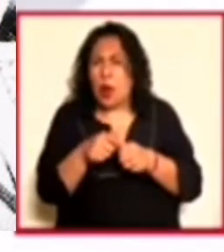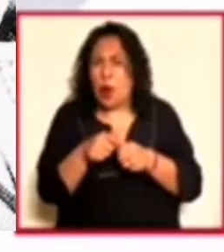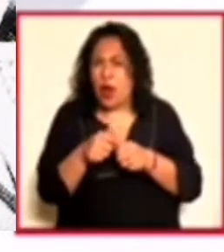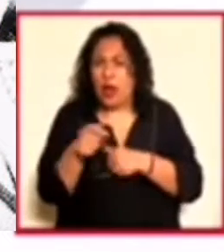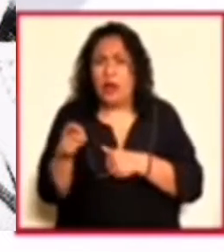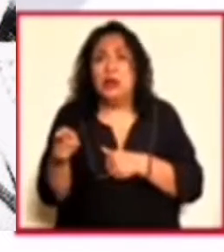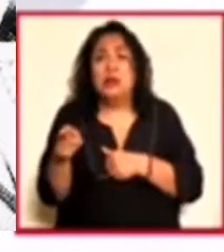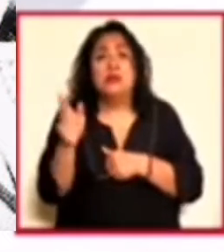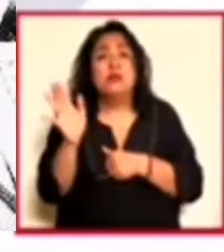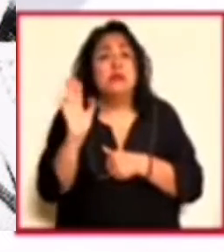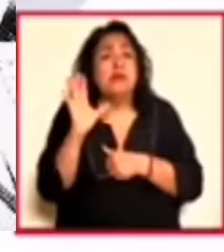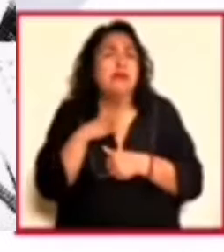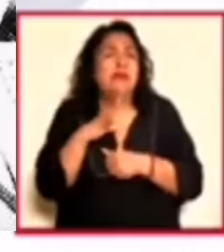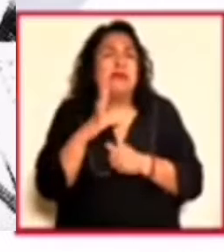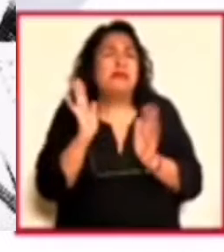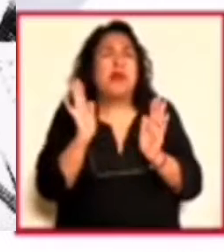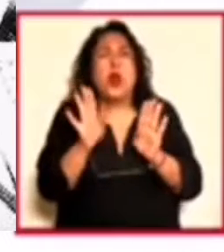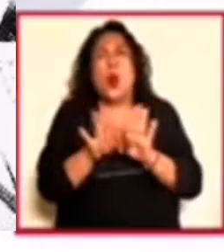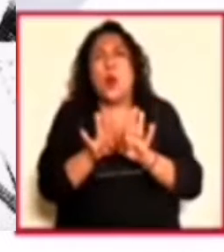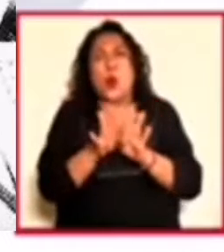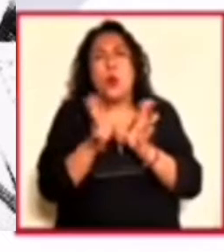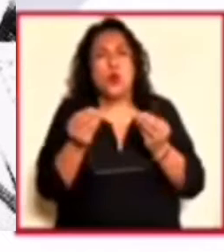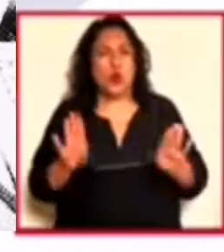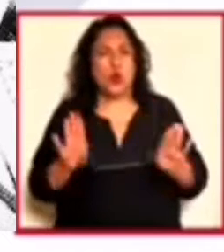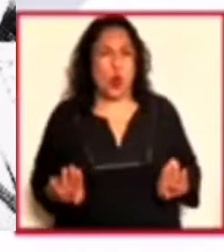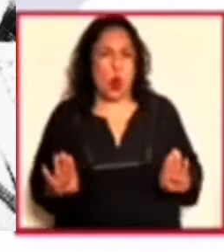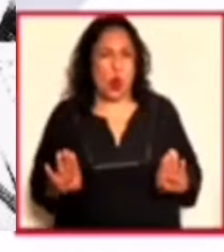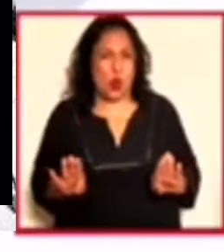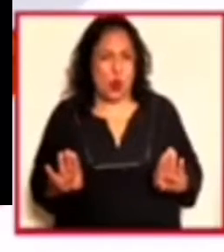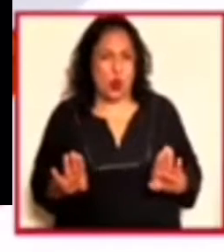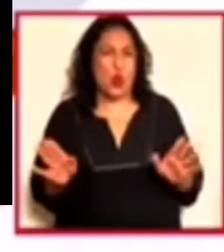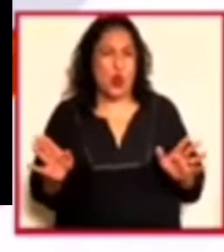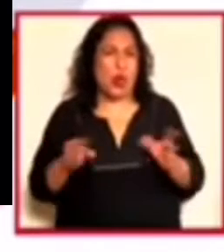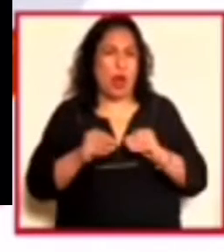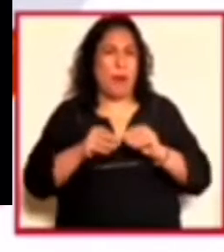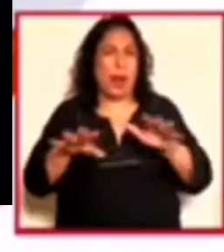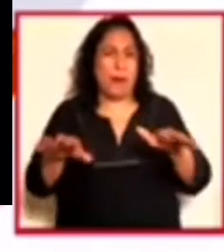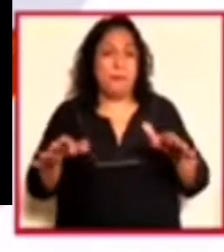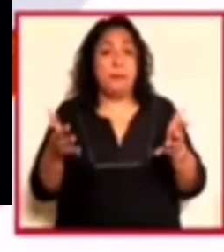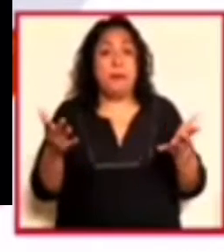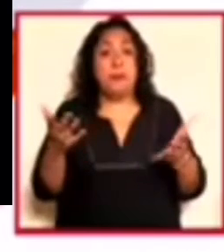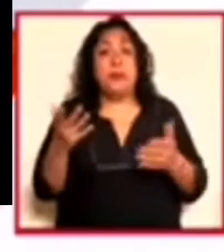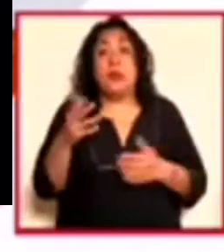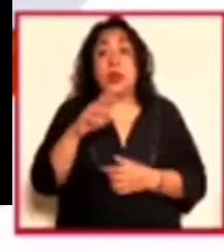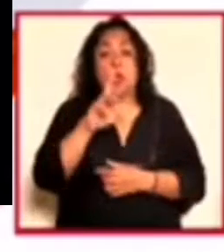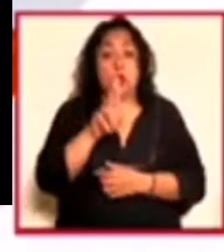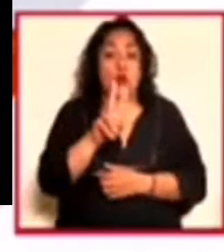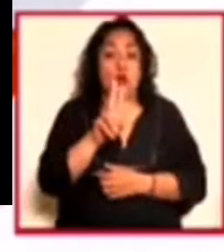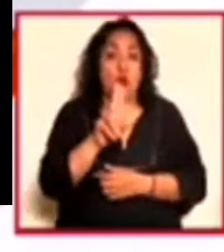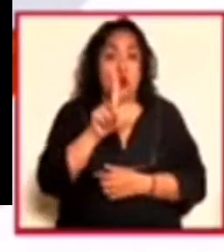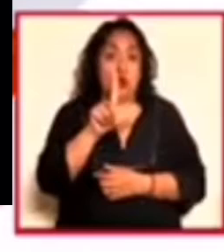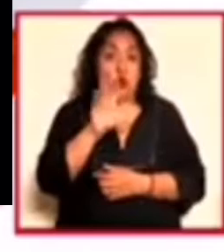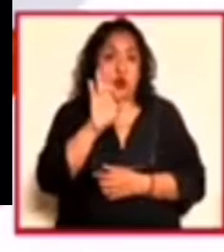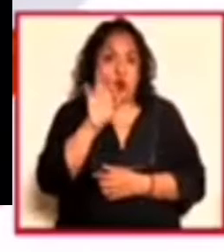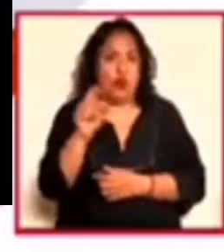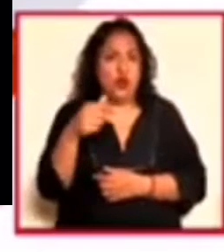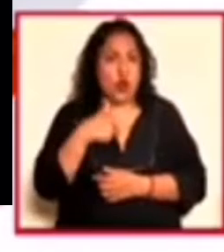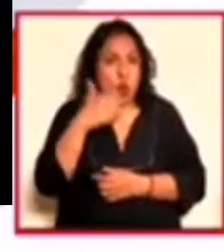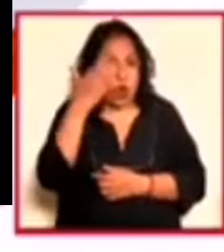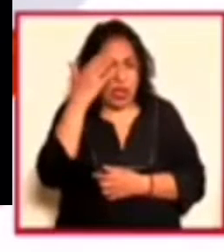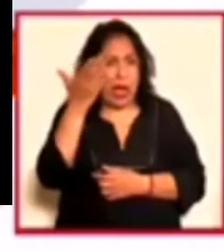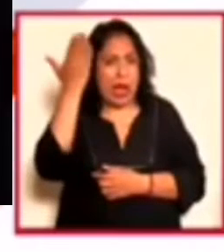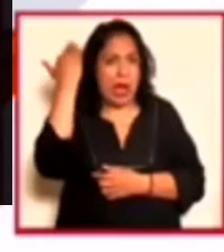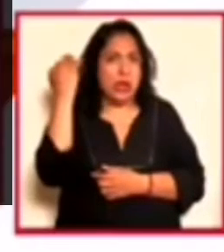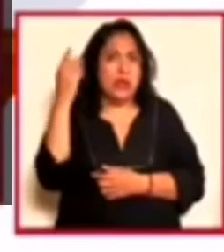había cosas así mucho de conducta, así pública. O Juan Rulfo, que lo conocí cuando había perdido